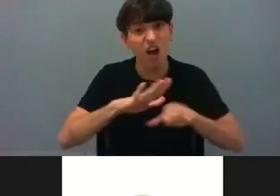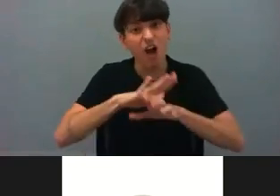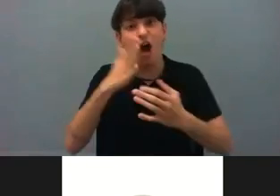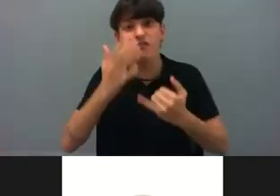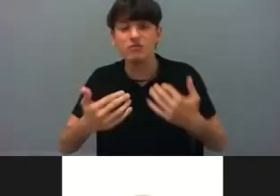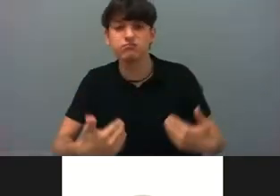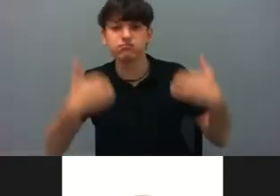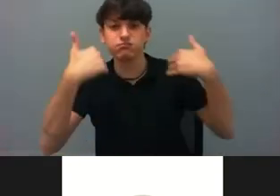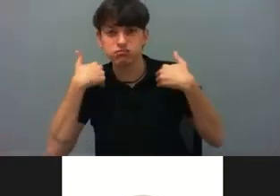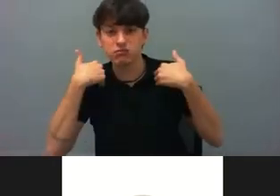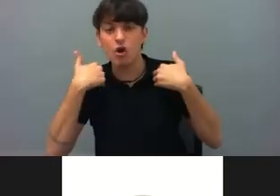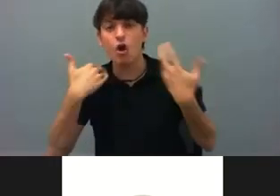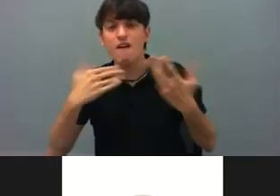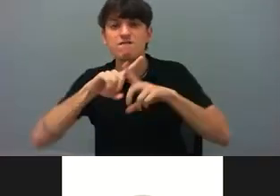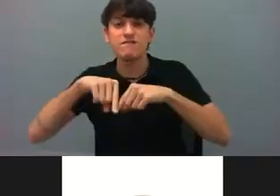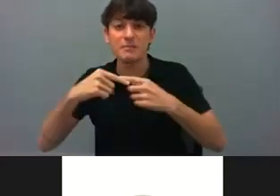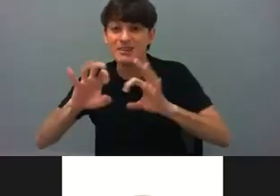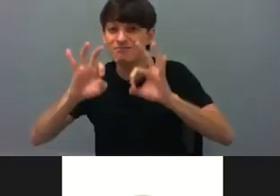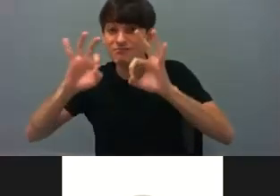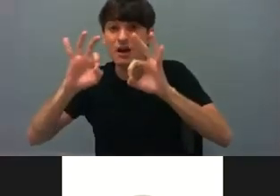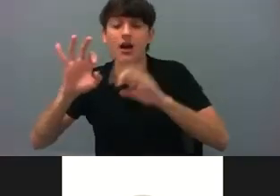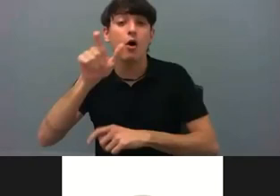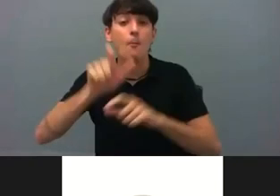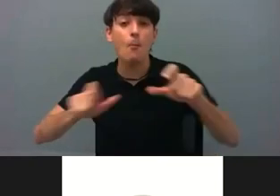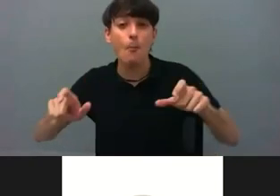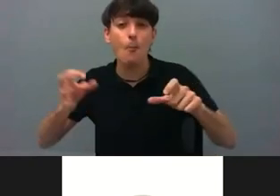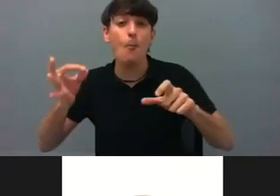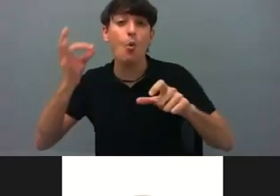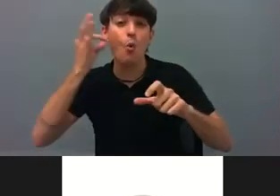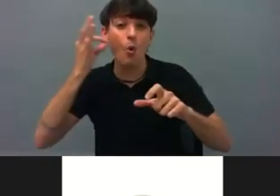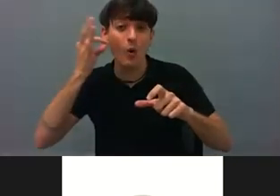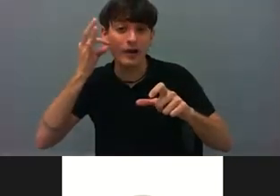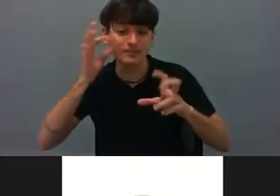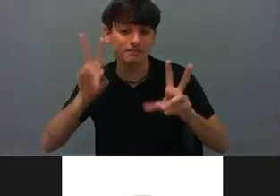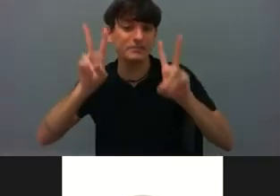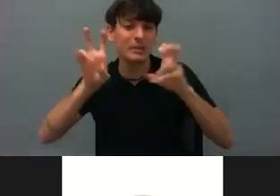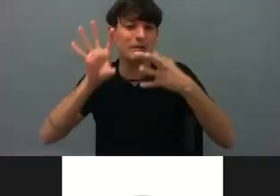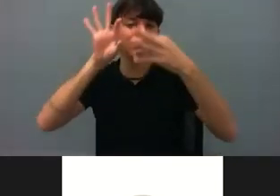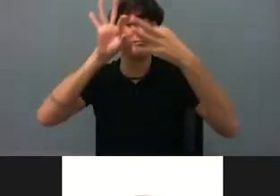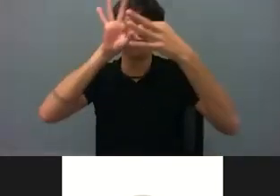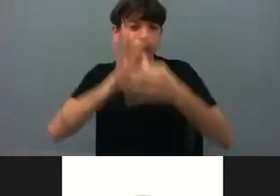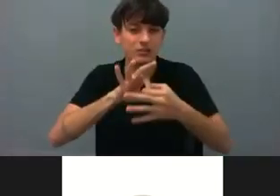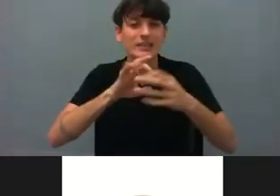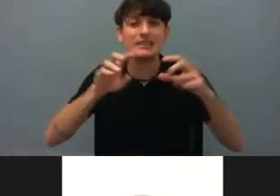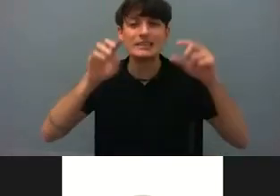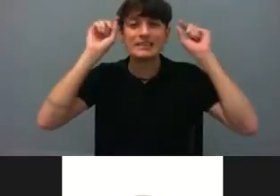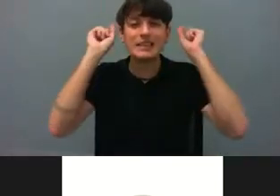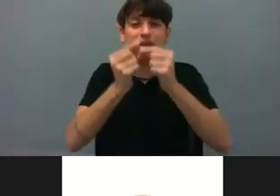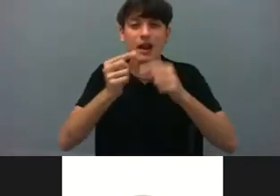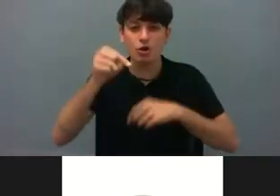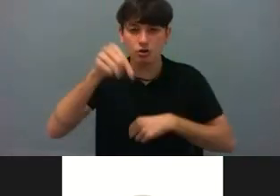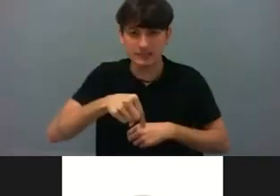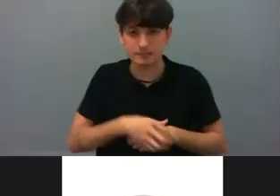mujeres, quienes se hacen cargo de esos cuidados, y es uno de los focos de este seminario, precisamente, de esta mesa. Y también por